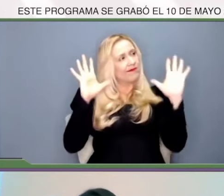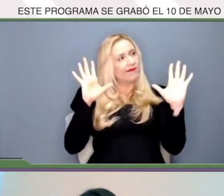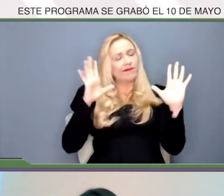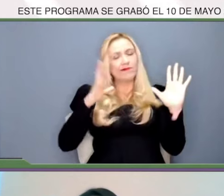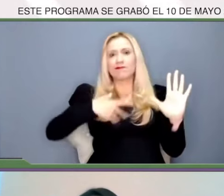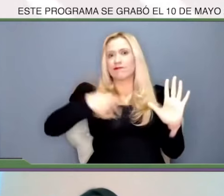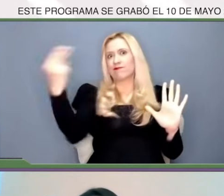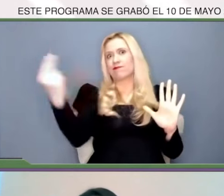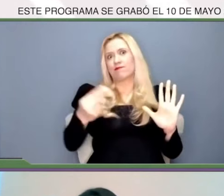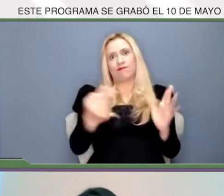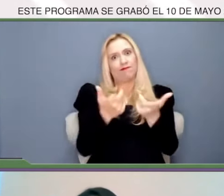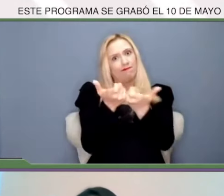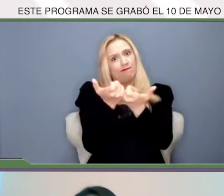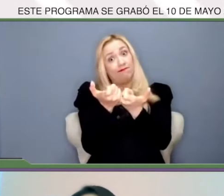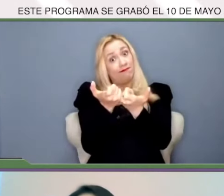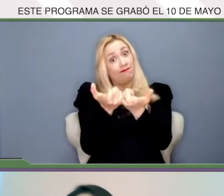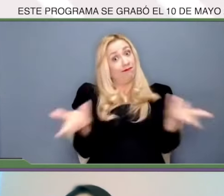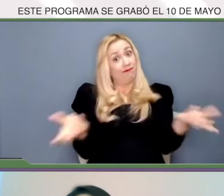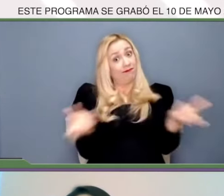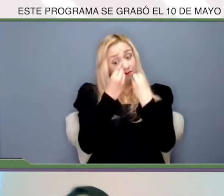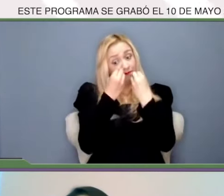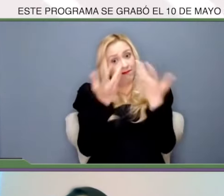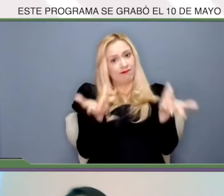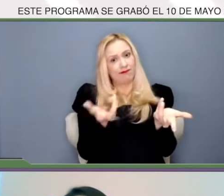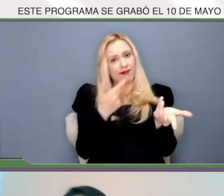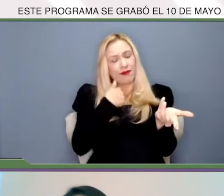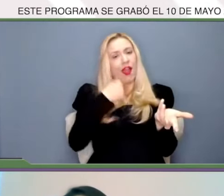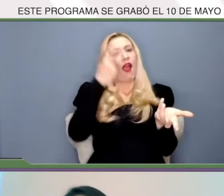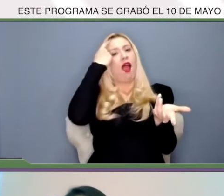sacar de algún lado dinero. Fui